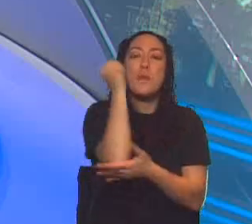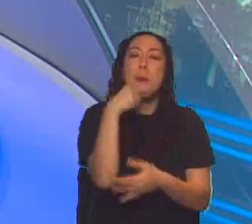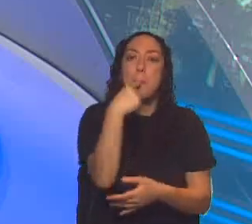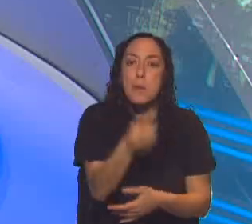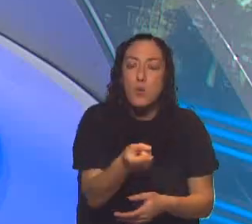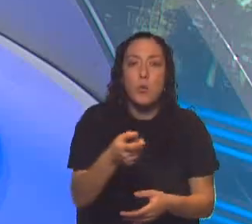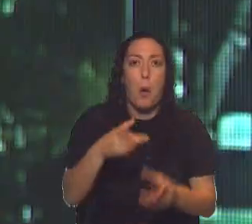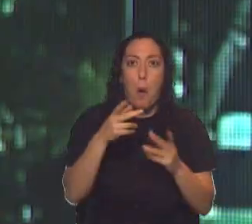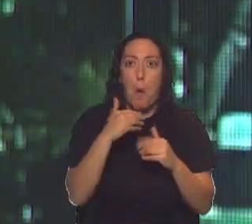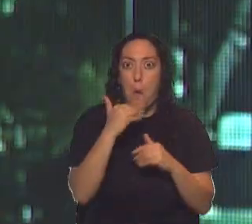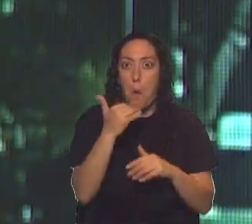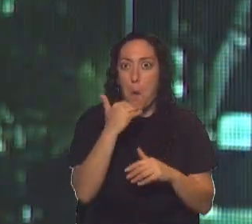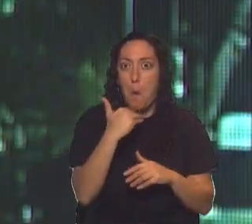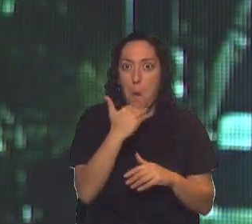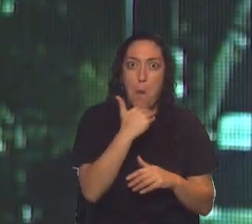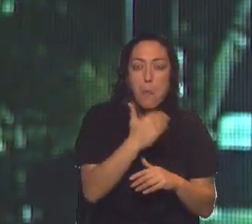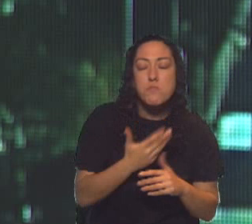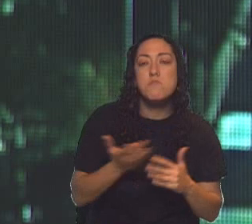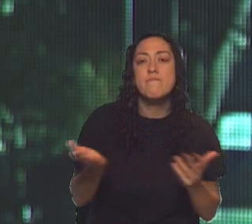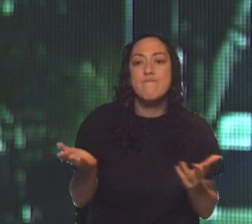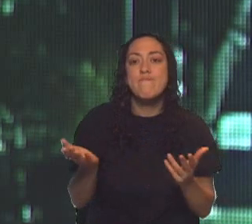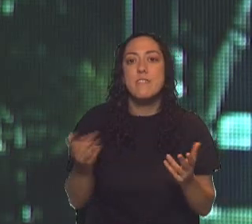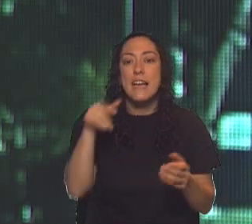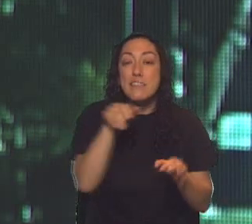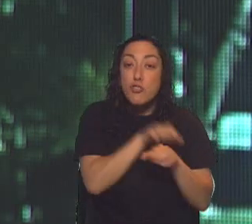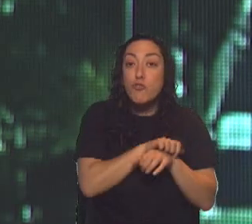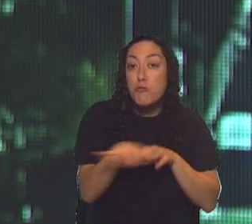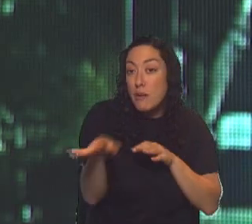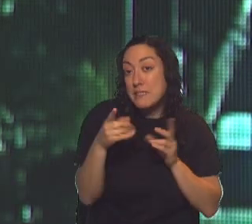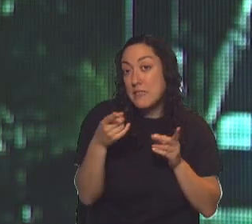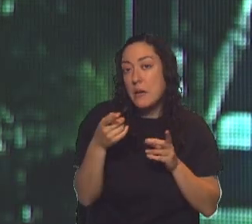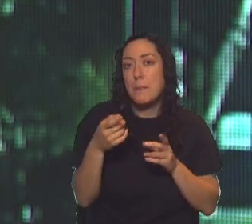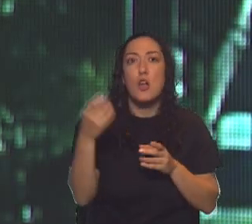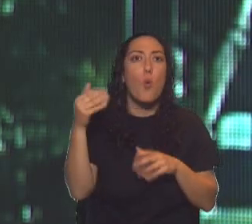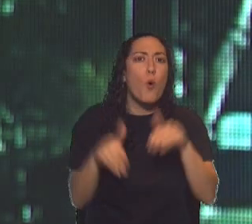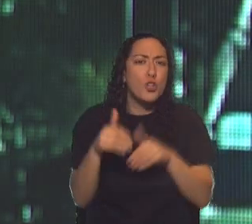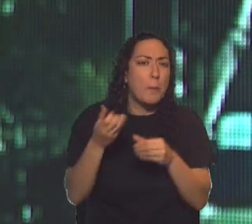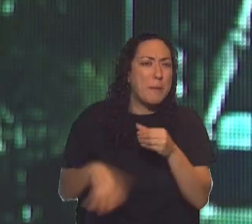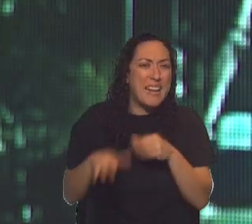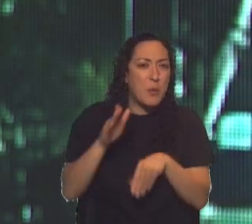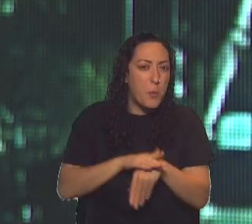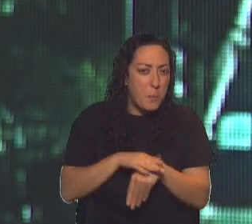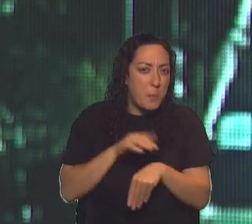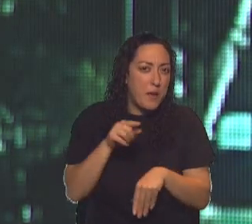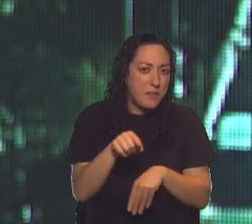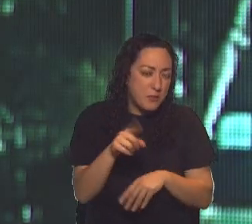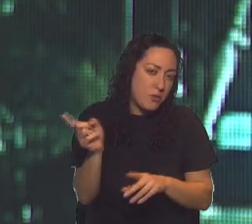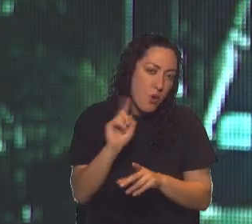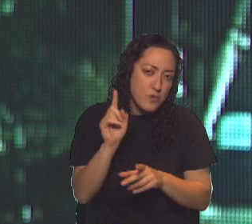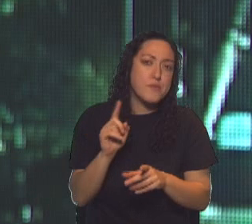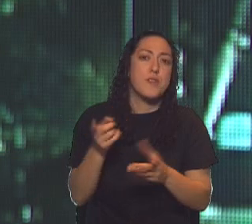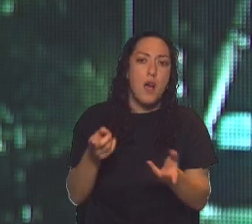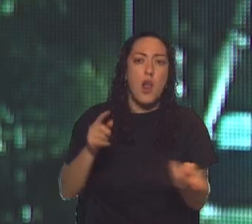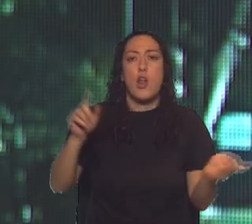aguo s Si eso derivó en que perdiera votos tal vez probablemente y por eso reaccionó de otra manera